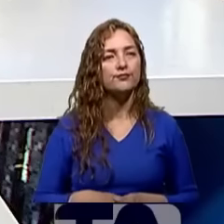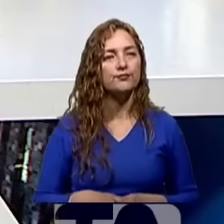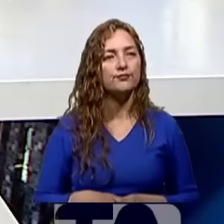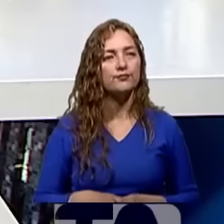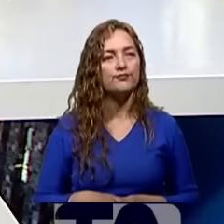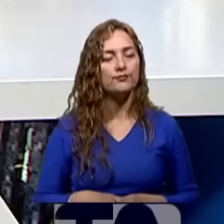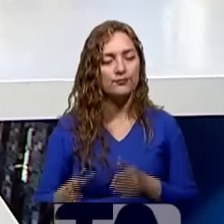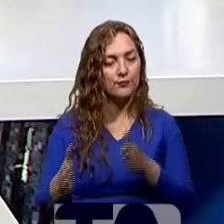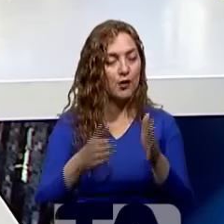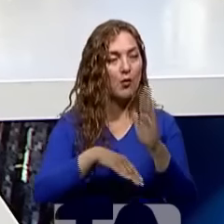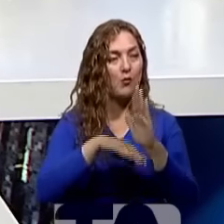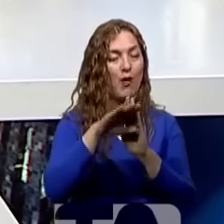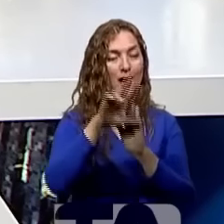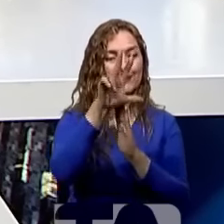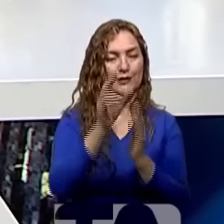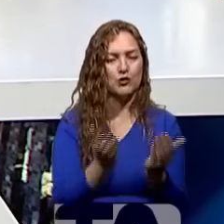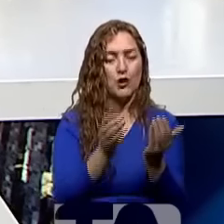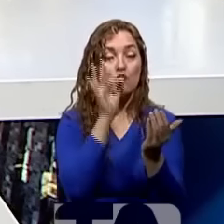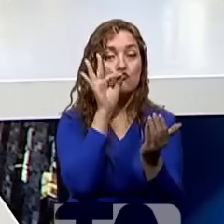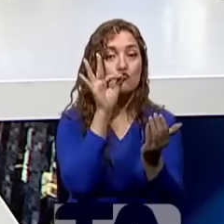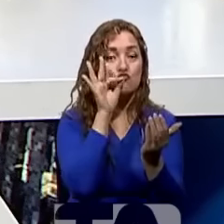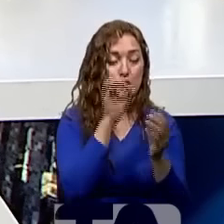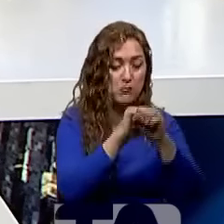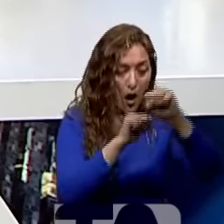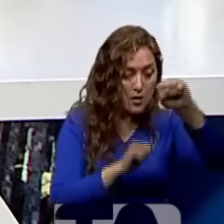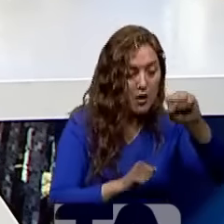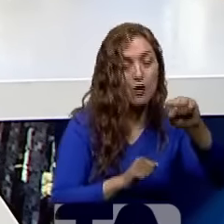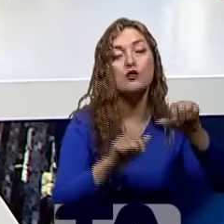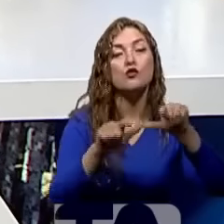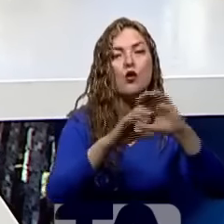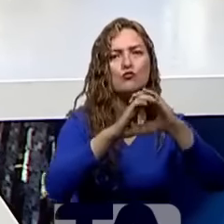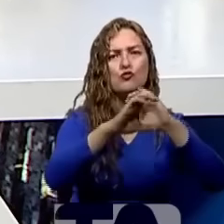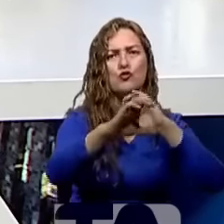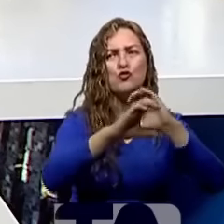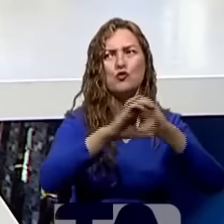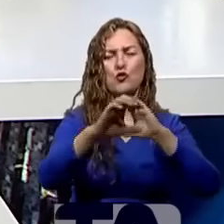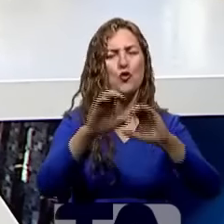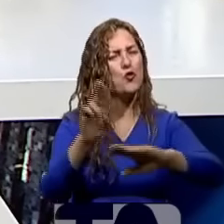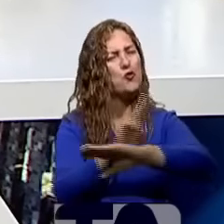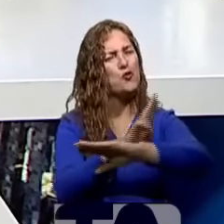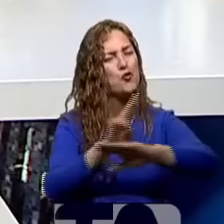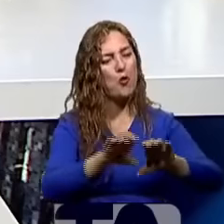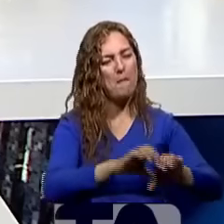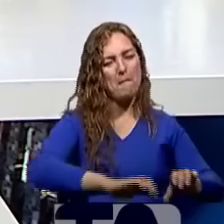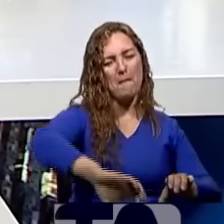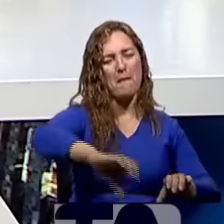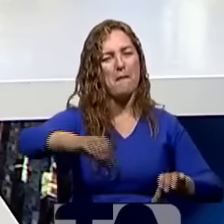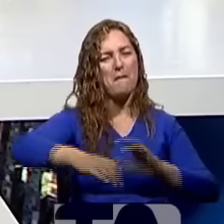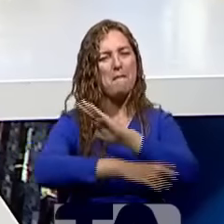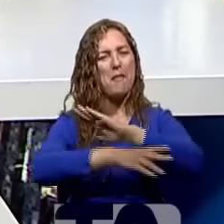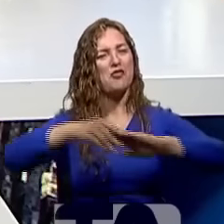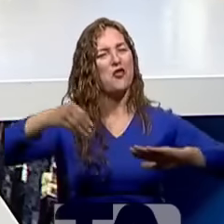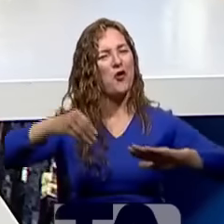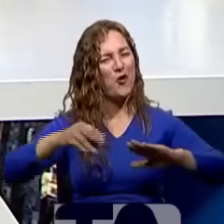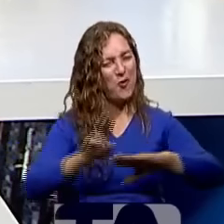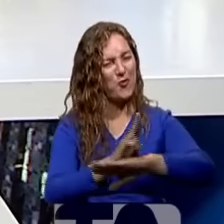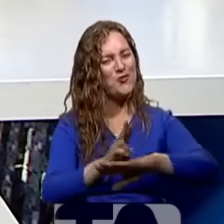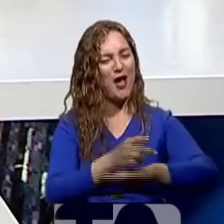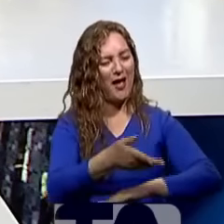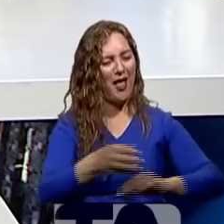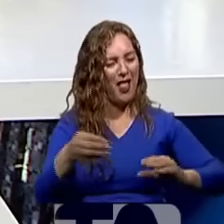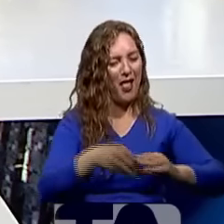Más de 3 toneladas de marihuana fueron decomisadas en tubos de uso petrolero en el cantón Lago Agrio y también en Sucumbíos. Así